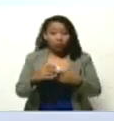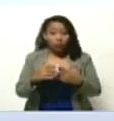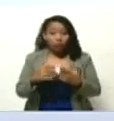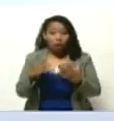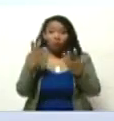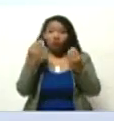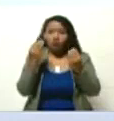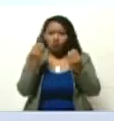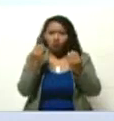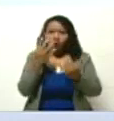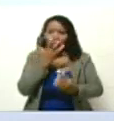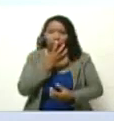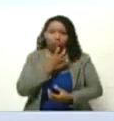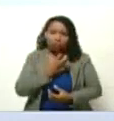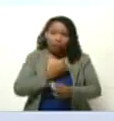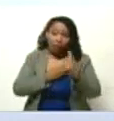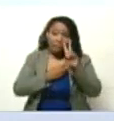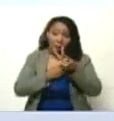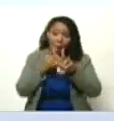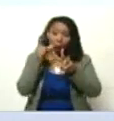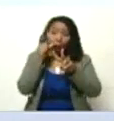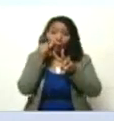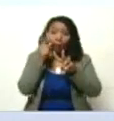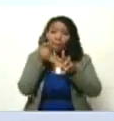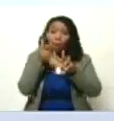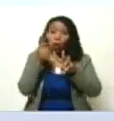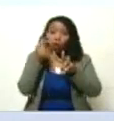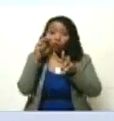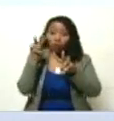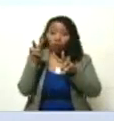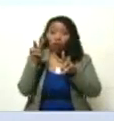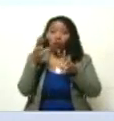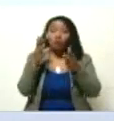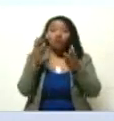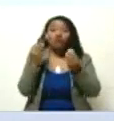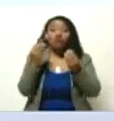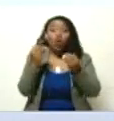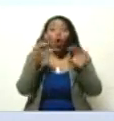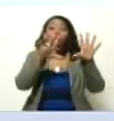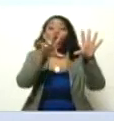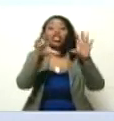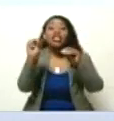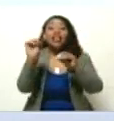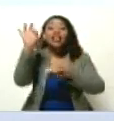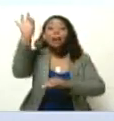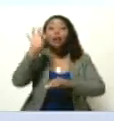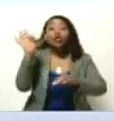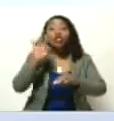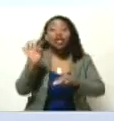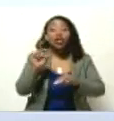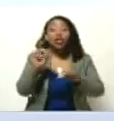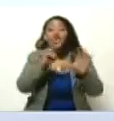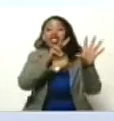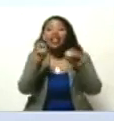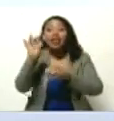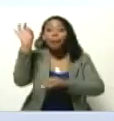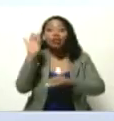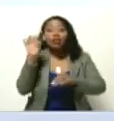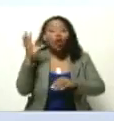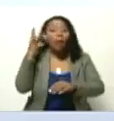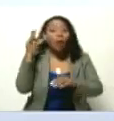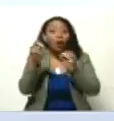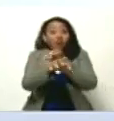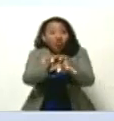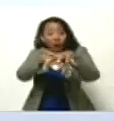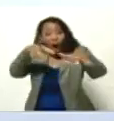muy triste ver que los hombres éramos muy poquitos. Casi todos son mujeres, 80%, 70 y pico%. Y donde está la mujer